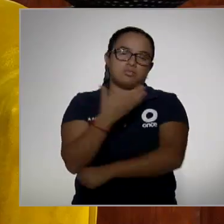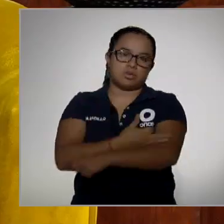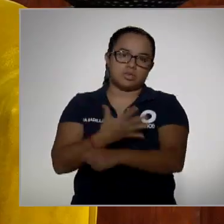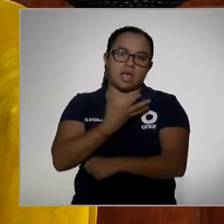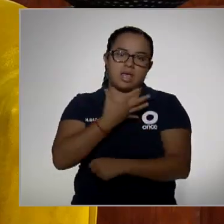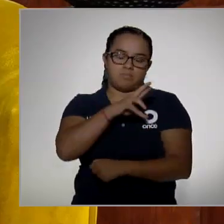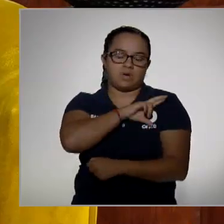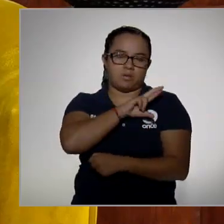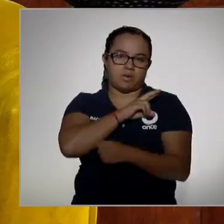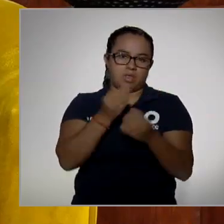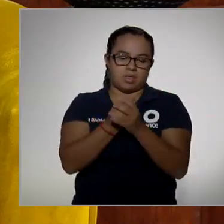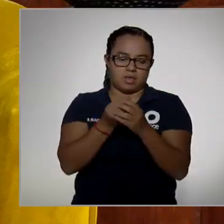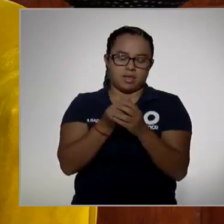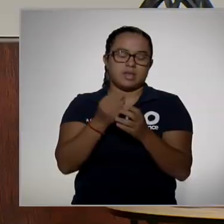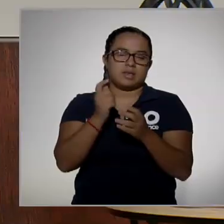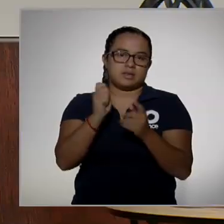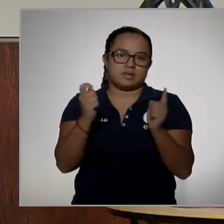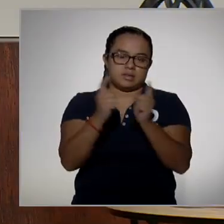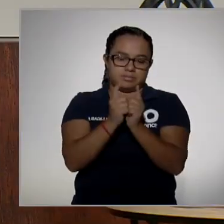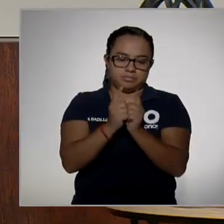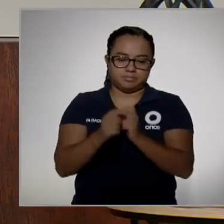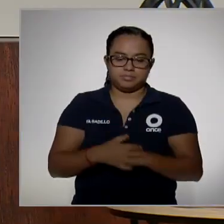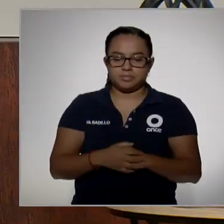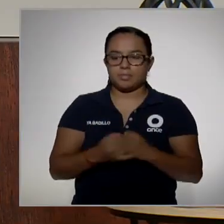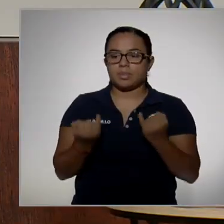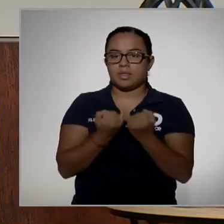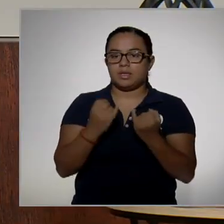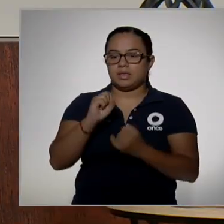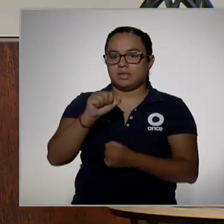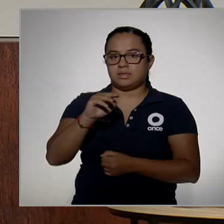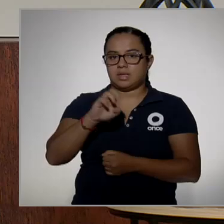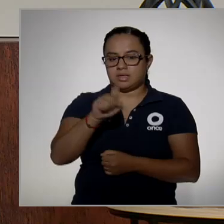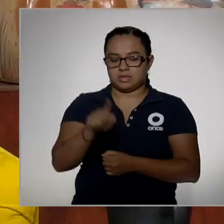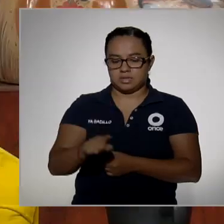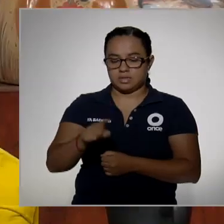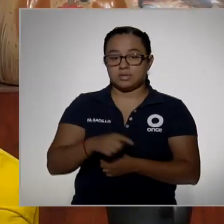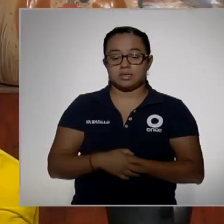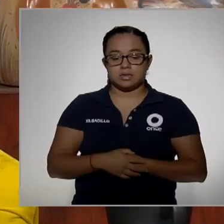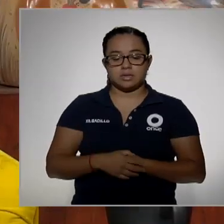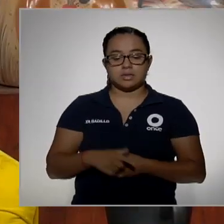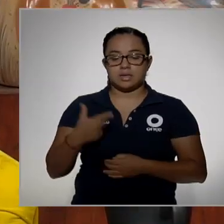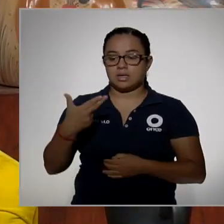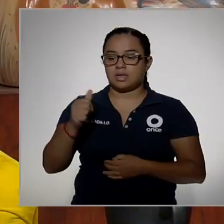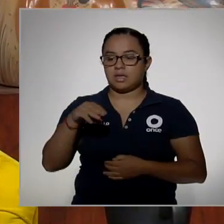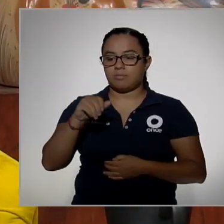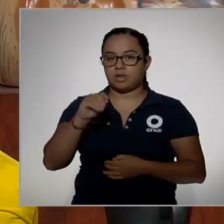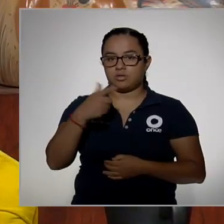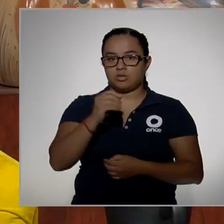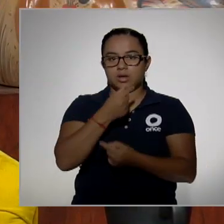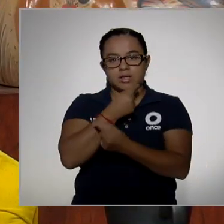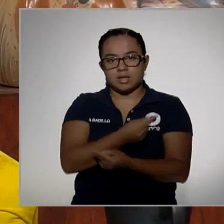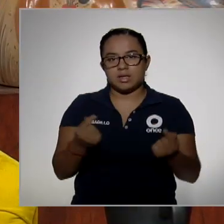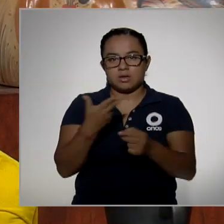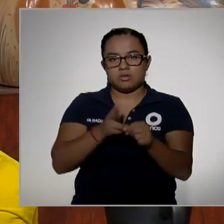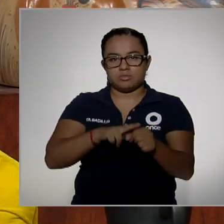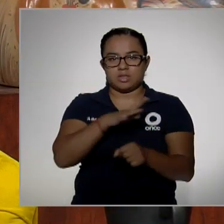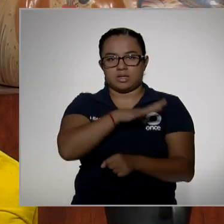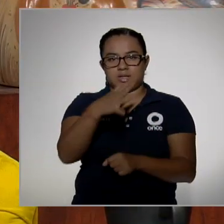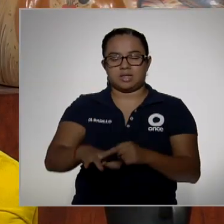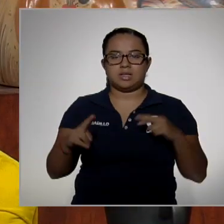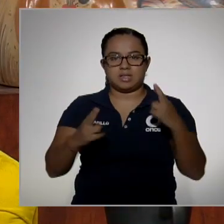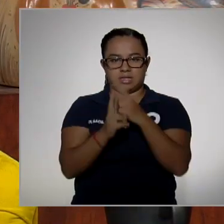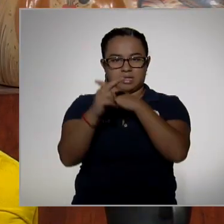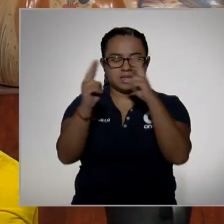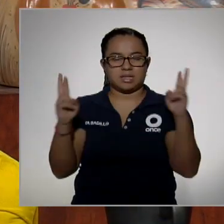perfecto y bienvenido a doctora berenice sánchez jara gracias por estar con nosotros y hematólogo pediatra del hospital general del centro médico nacional